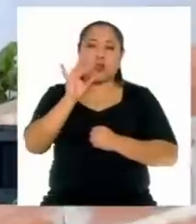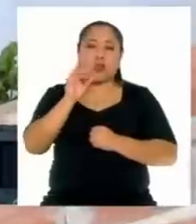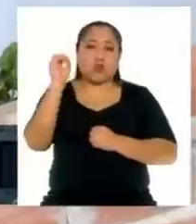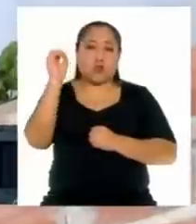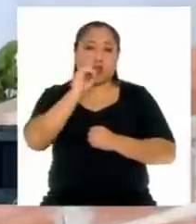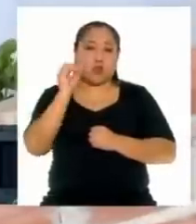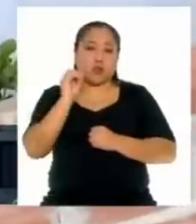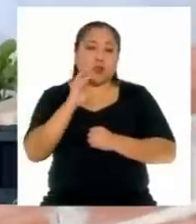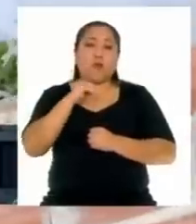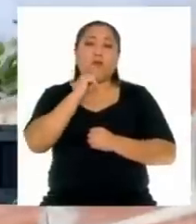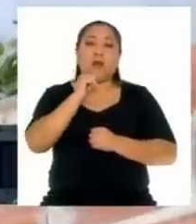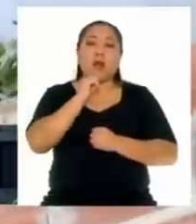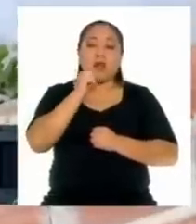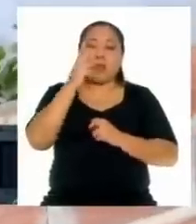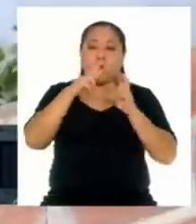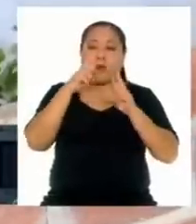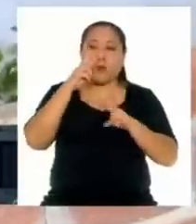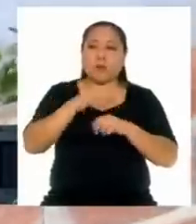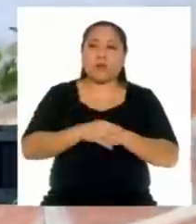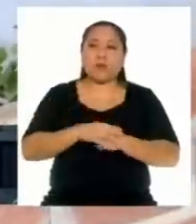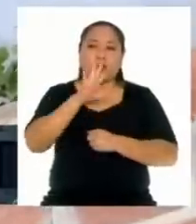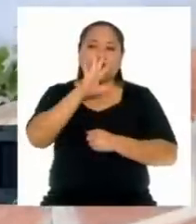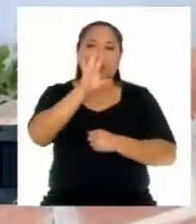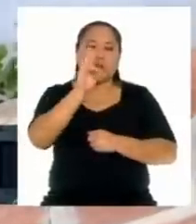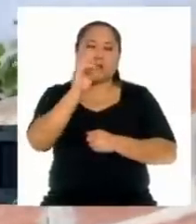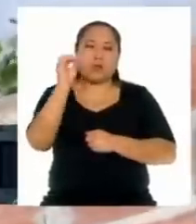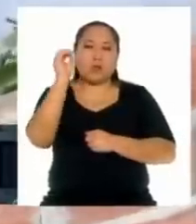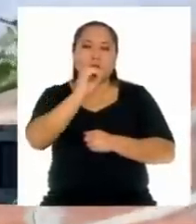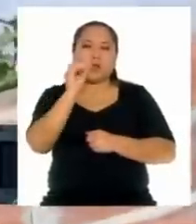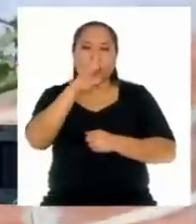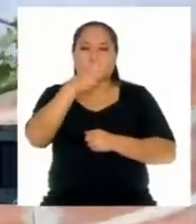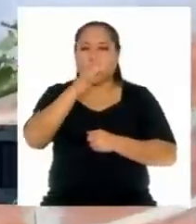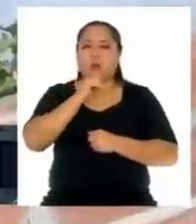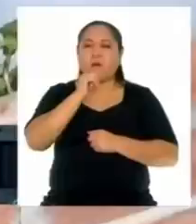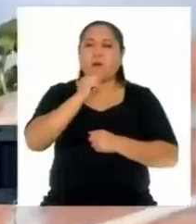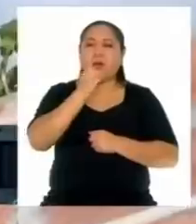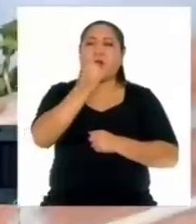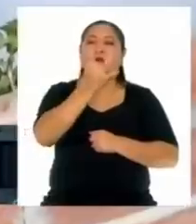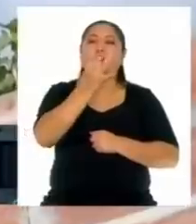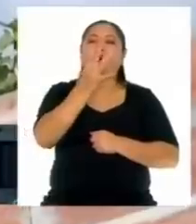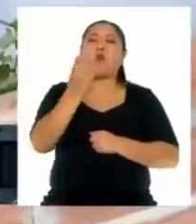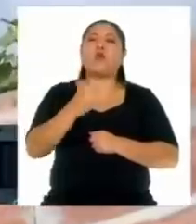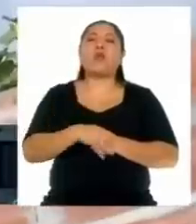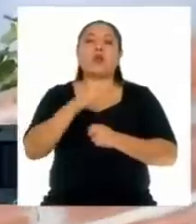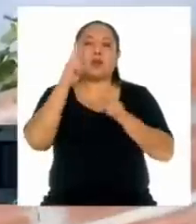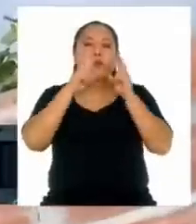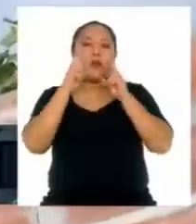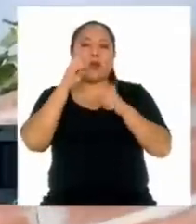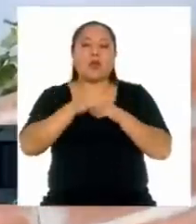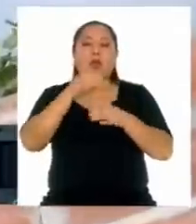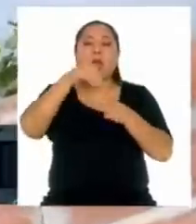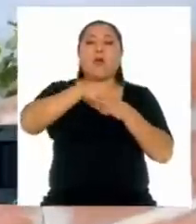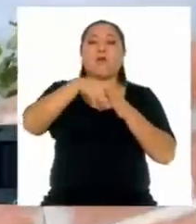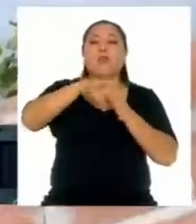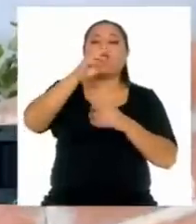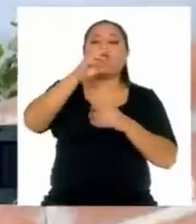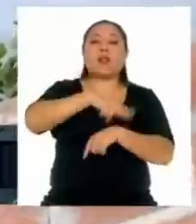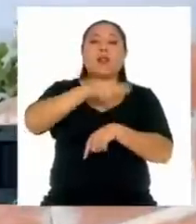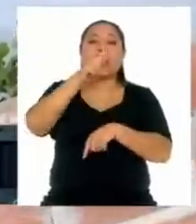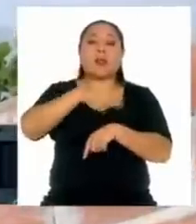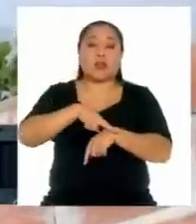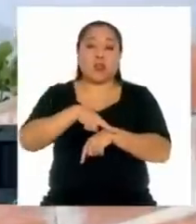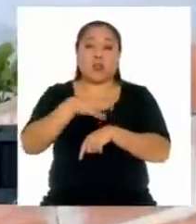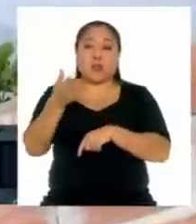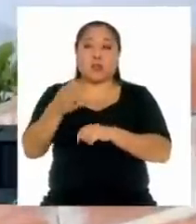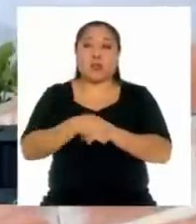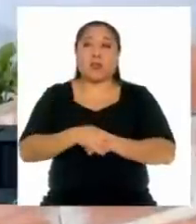58%, ¿no? O el 57% para contabilizar el voto de las regiones y el